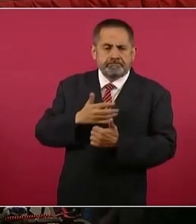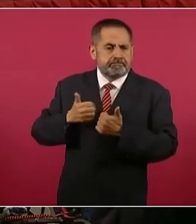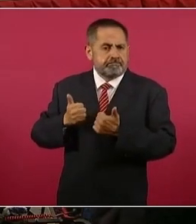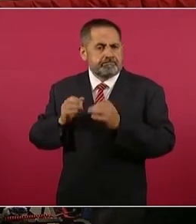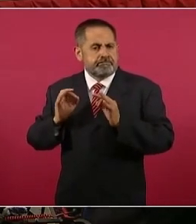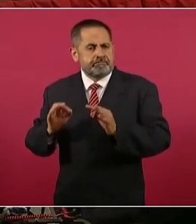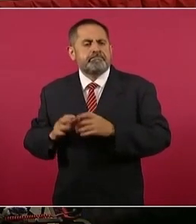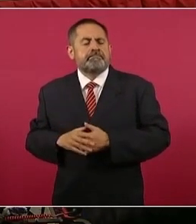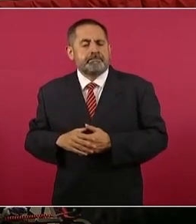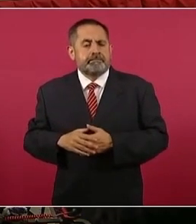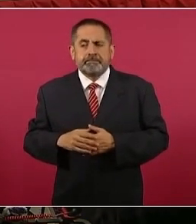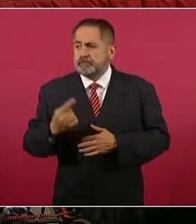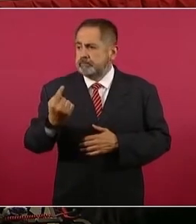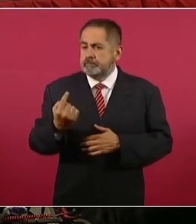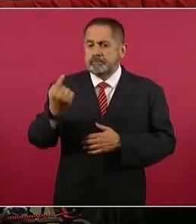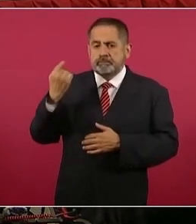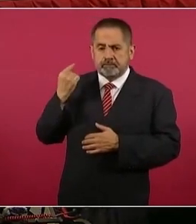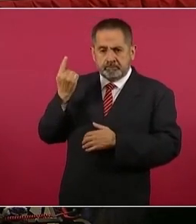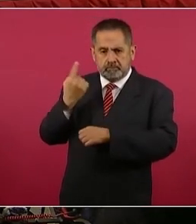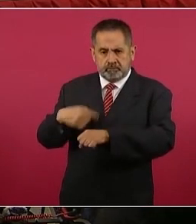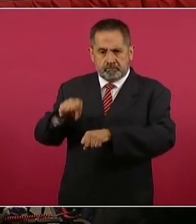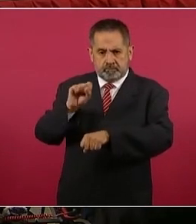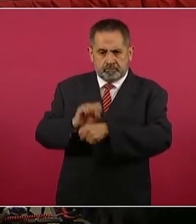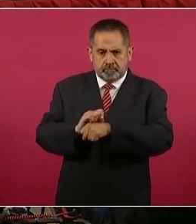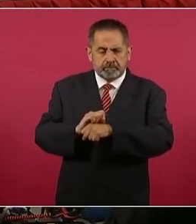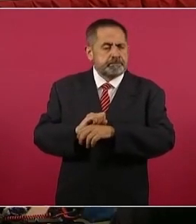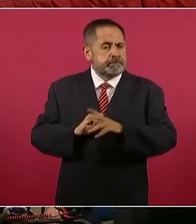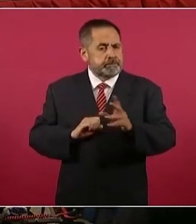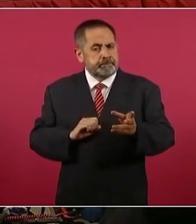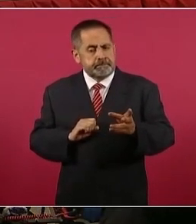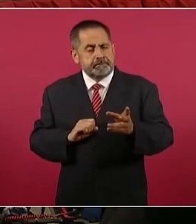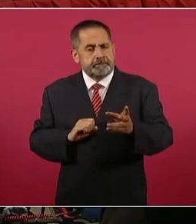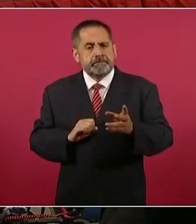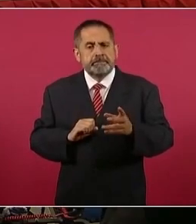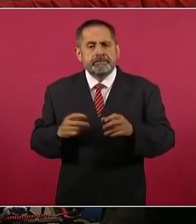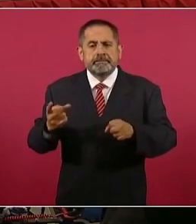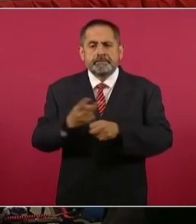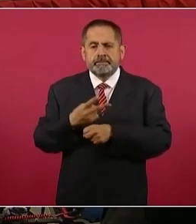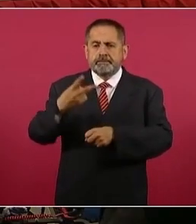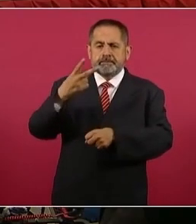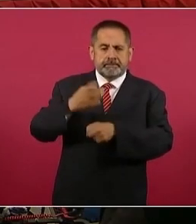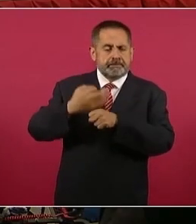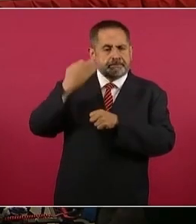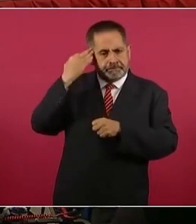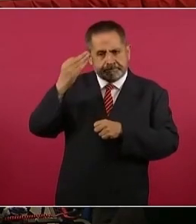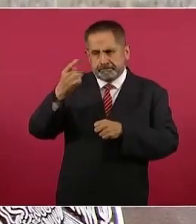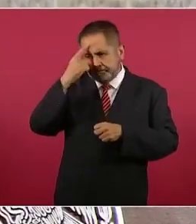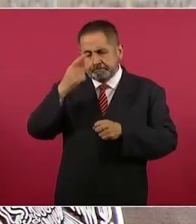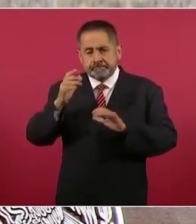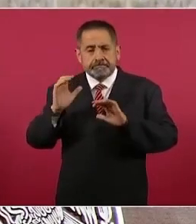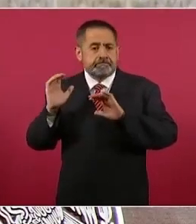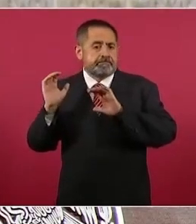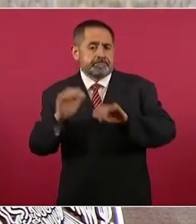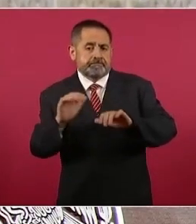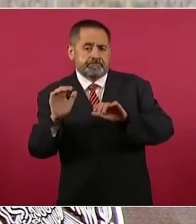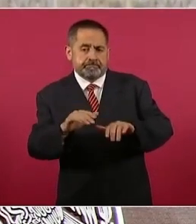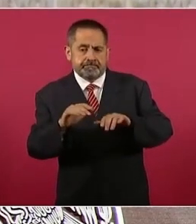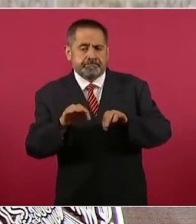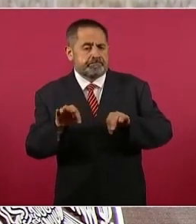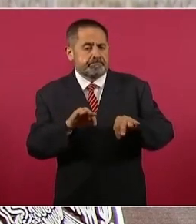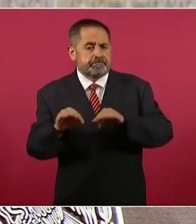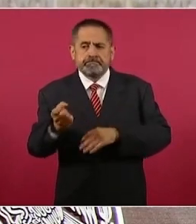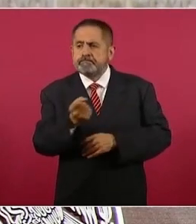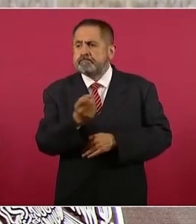La semana pasada presentamos esta segunda Jornada Nacional de Reclutamiento y Contratación de Médicos y